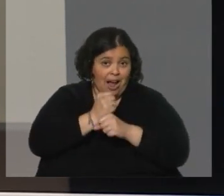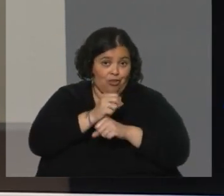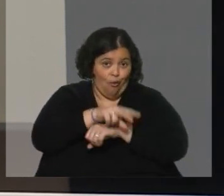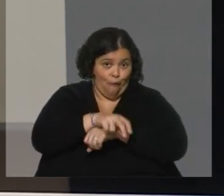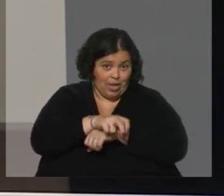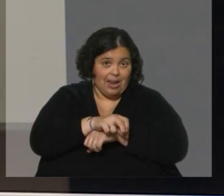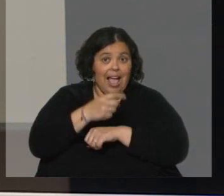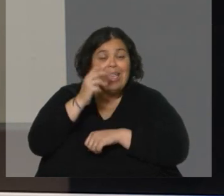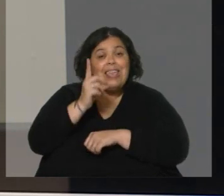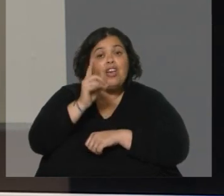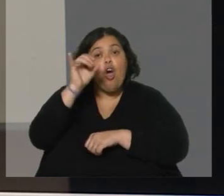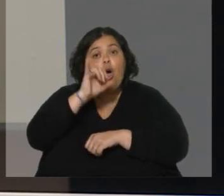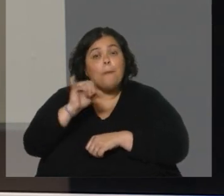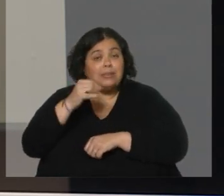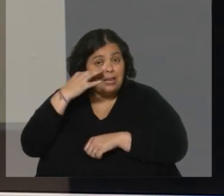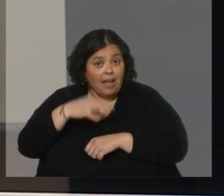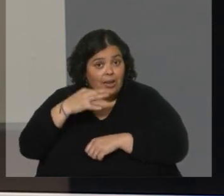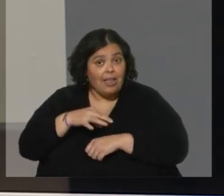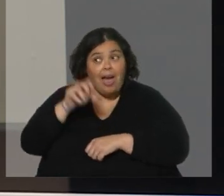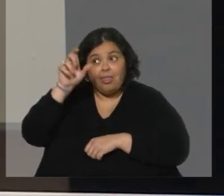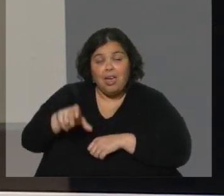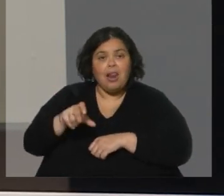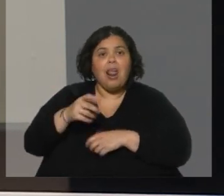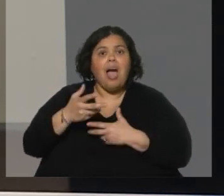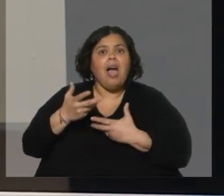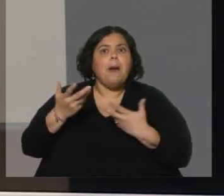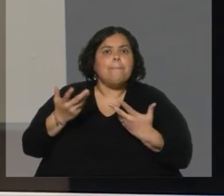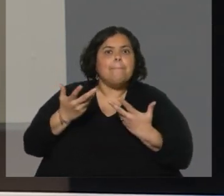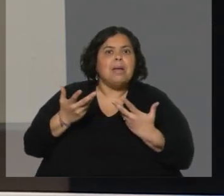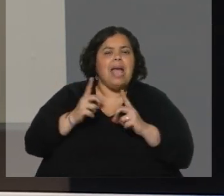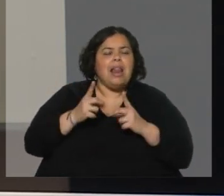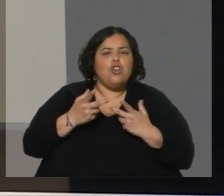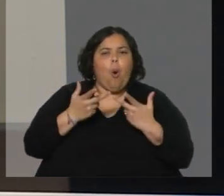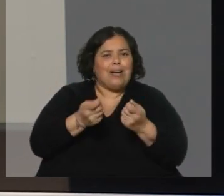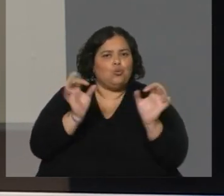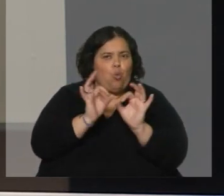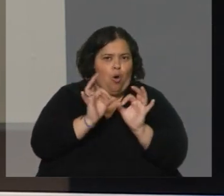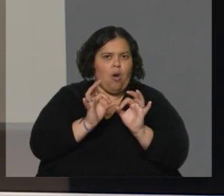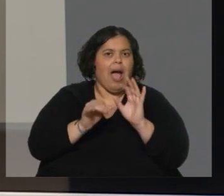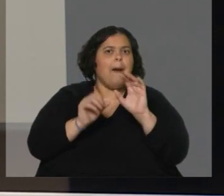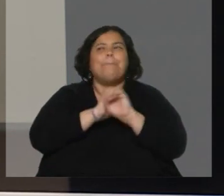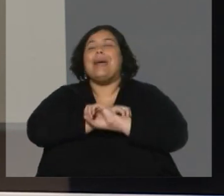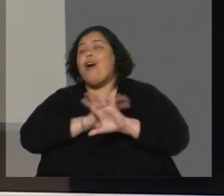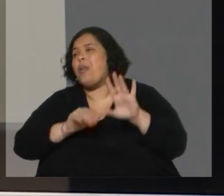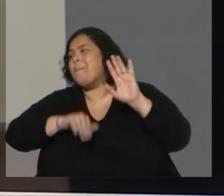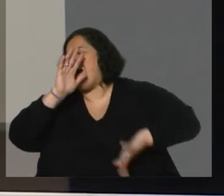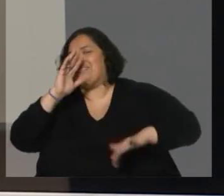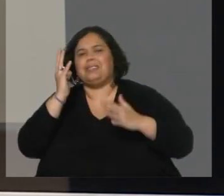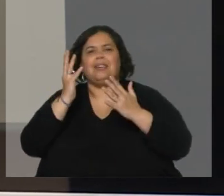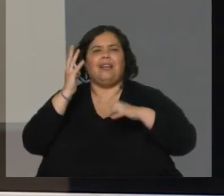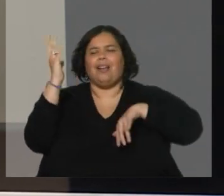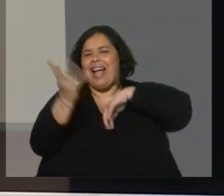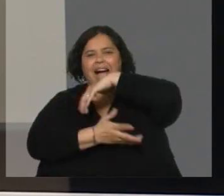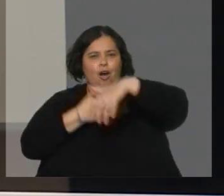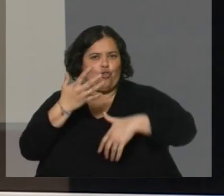Gómez la realidad es que si si contribuyeron algo es para que sea más desordenado todavía hoy es caótica la realidad